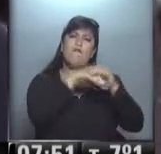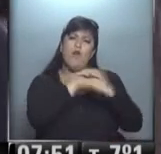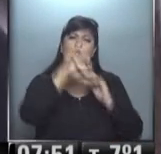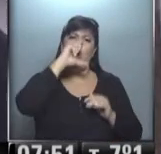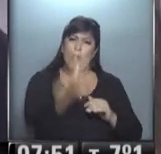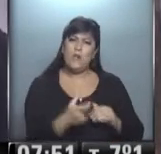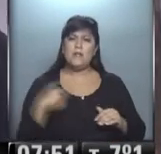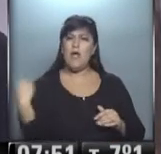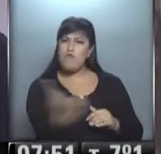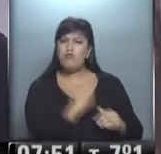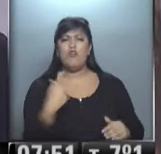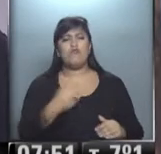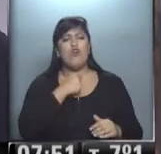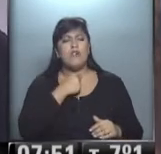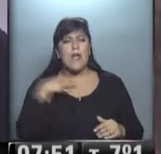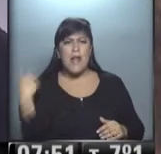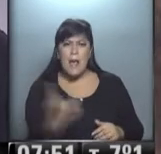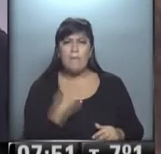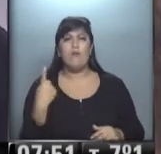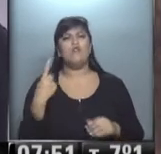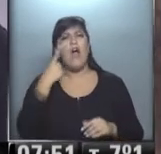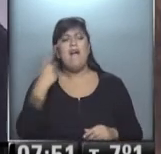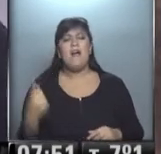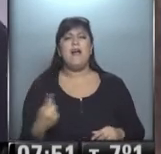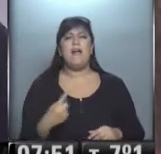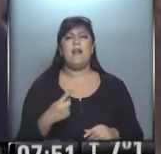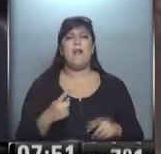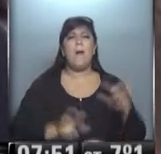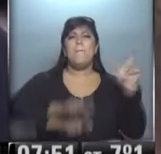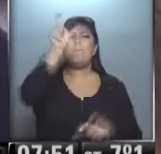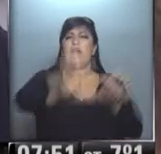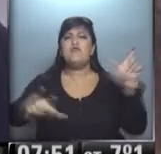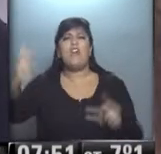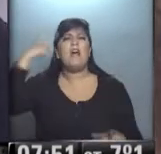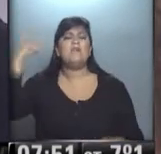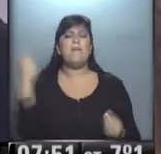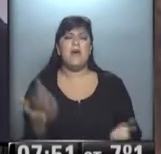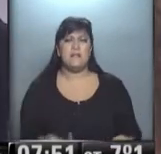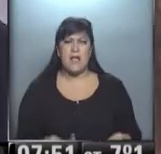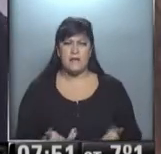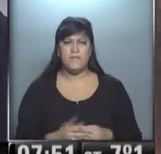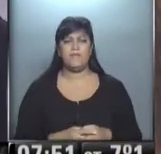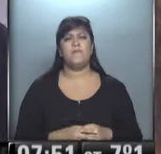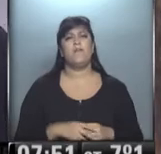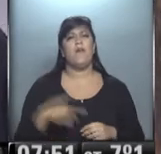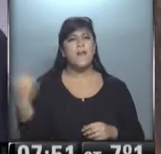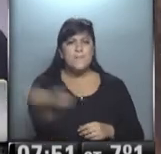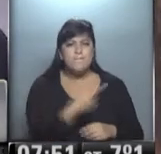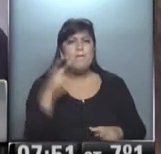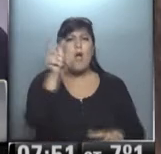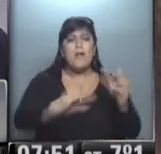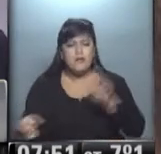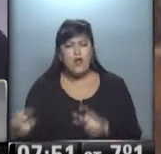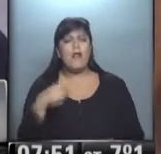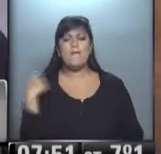intenciones primordiales será ver cómo ve impactado esto en la sociedad argentina y ahí no estamos algunas